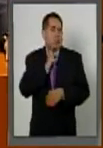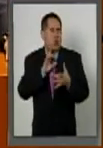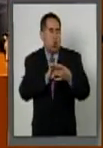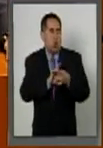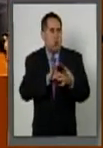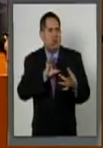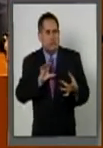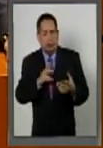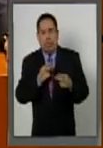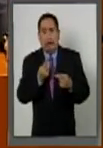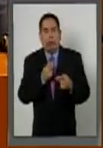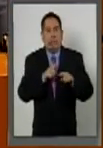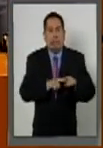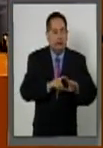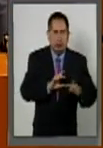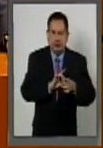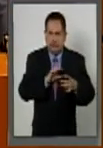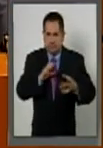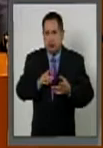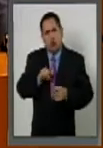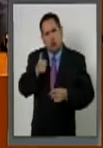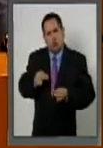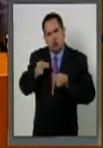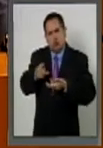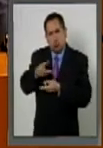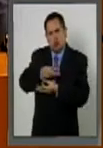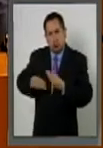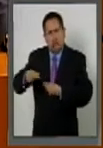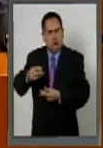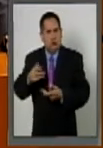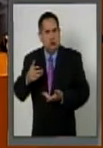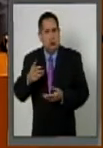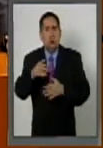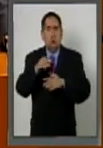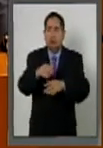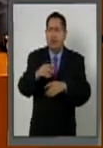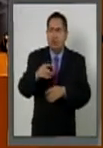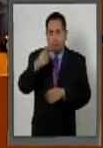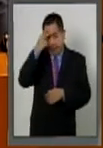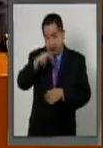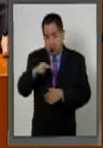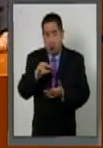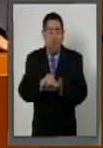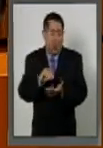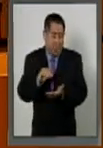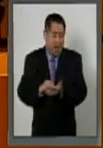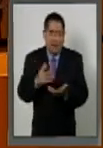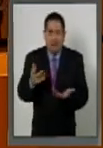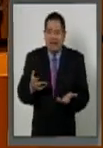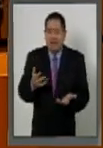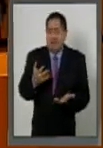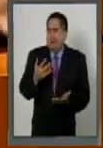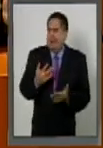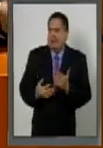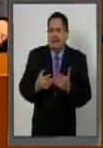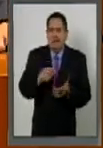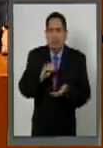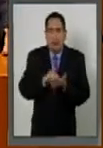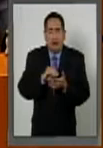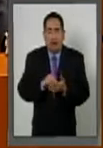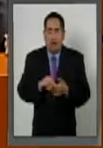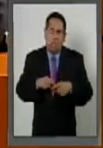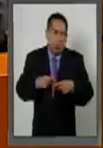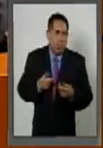pero contexto donde las finanzas mexicanas en materia de ingresos siguen hasta la fecha siguen siendo débiles